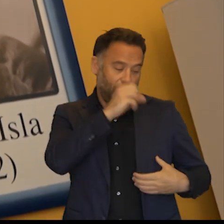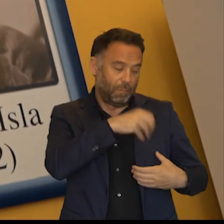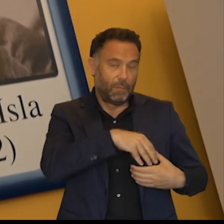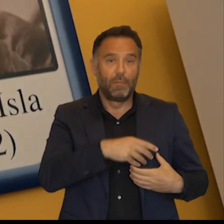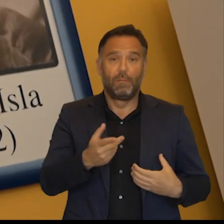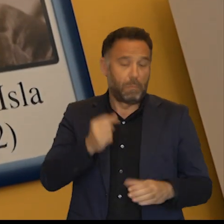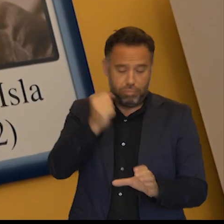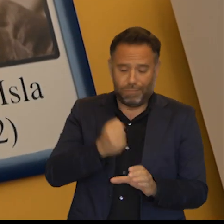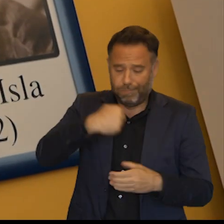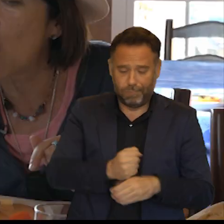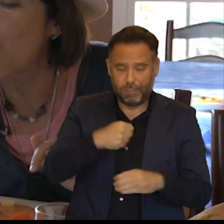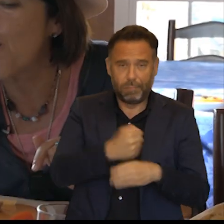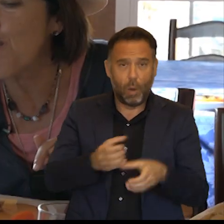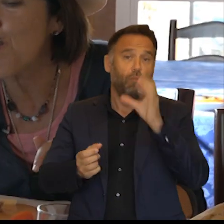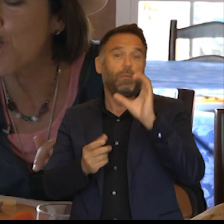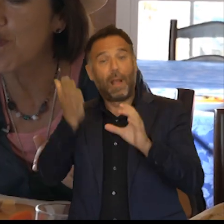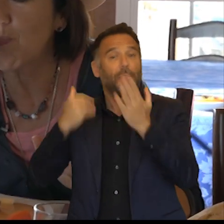para elaborarlo en el mismo tajo.